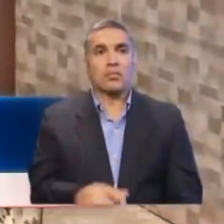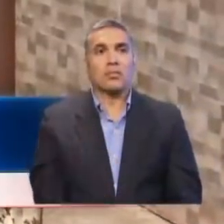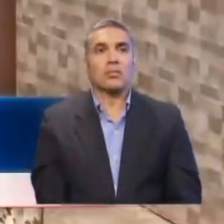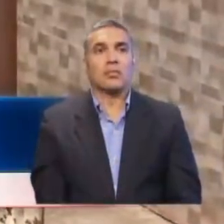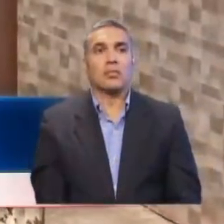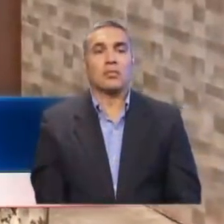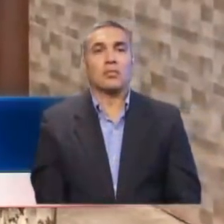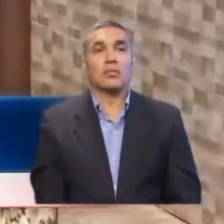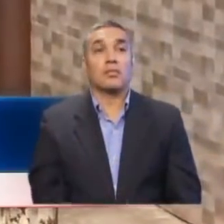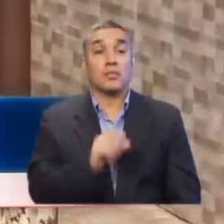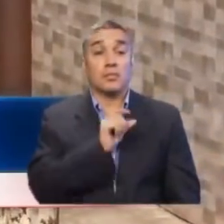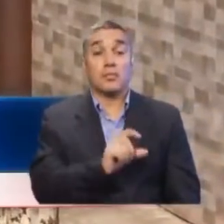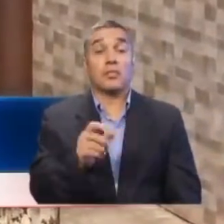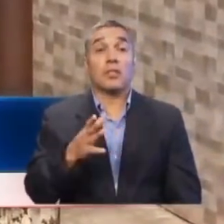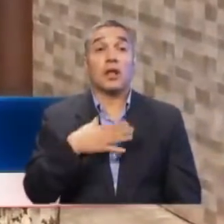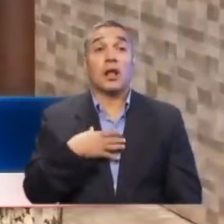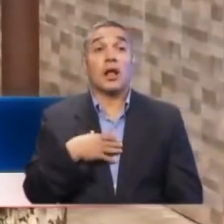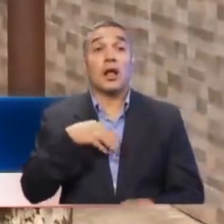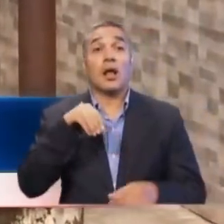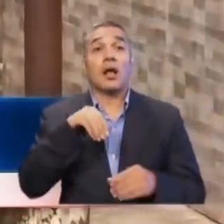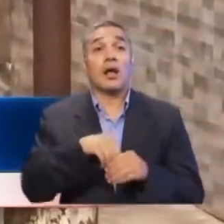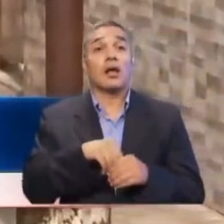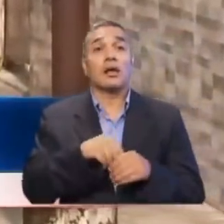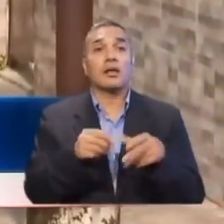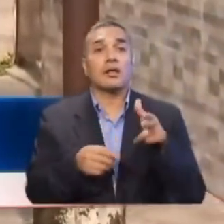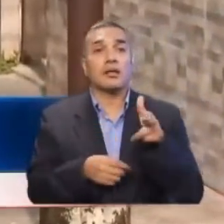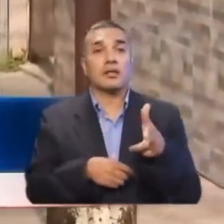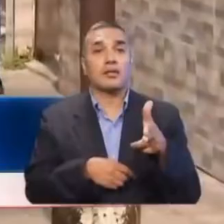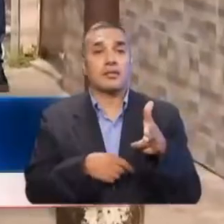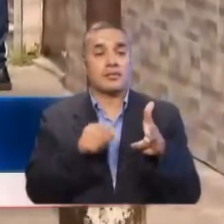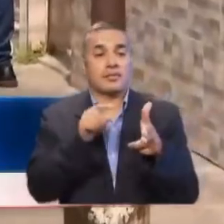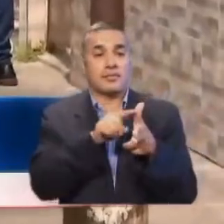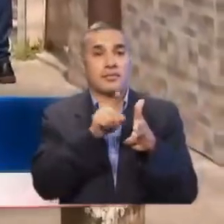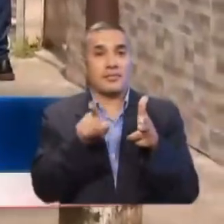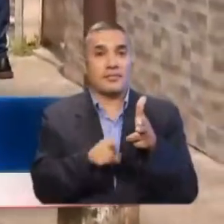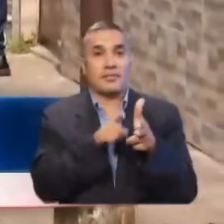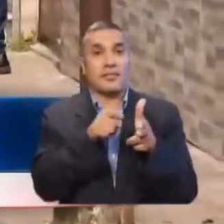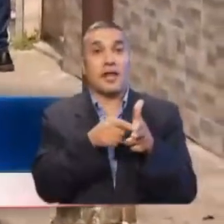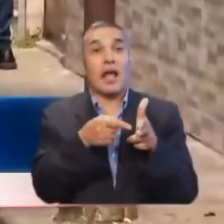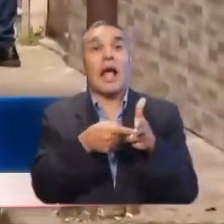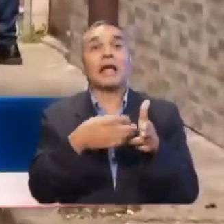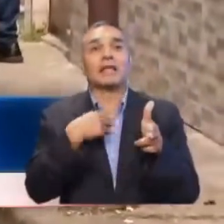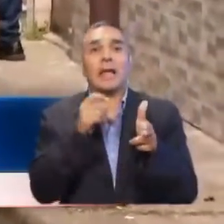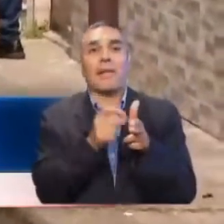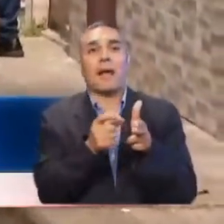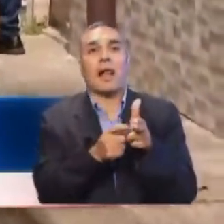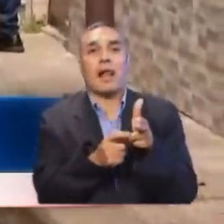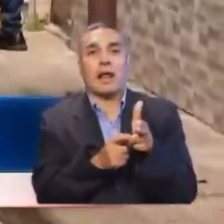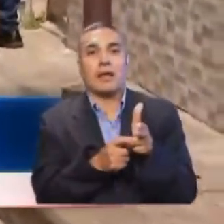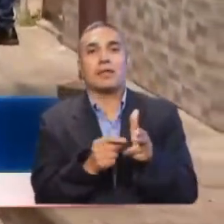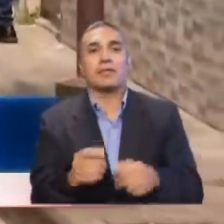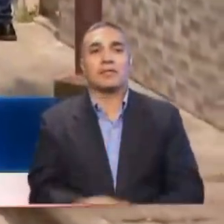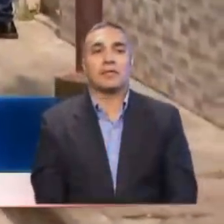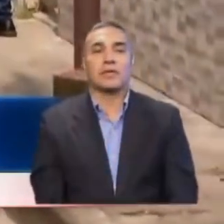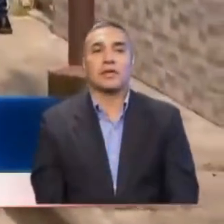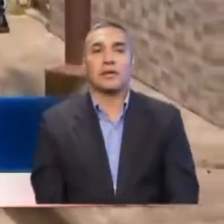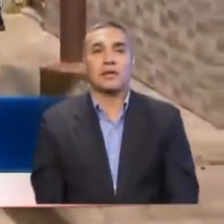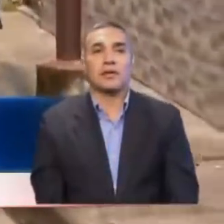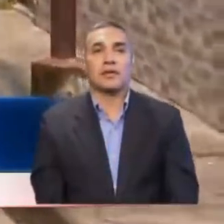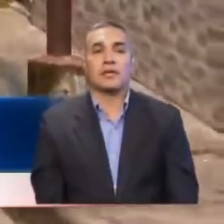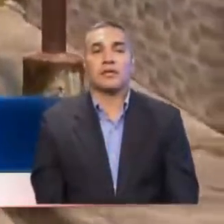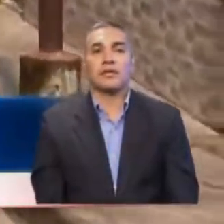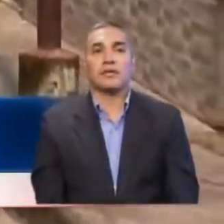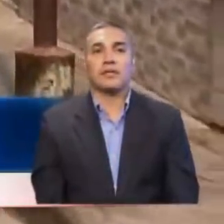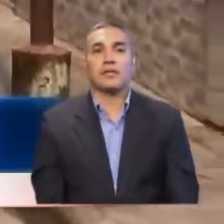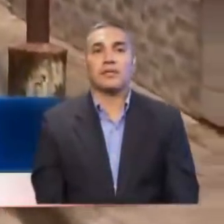las municiones estaban al interior del tambor que estaba extraído de un revólver es a esa acción se